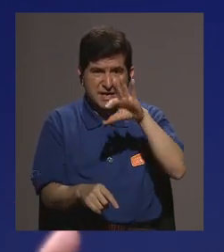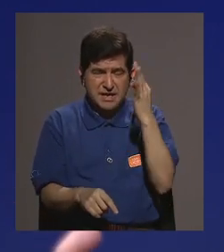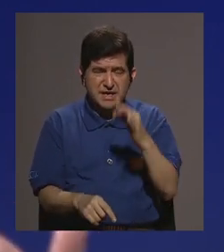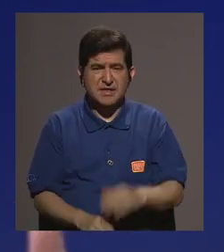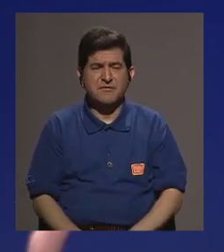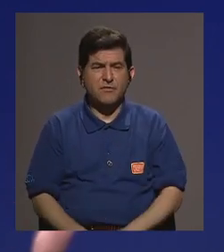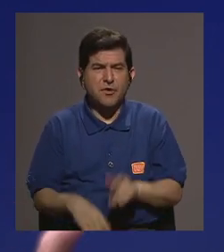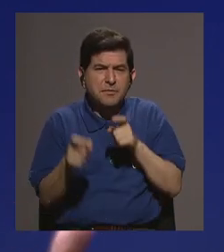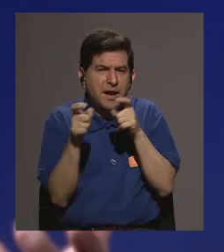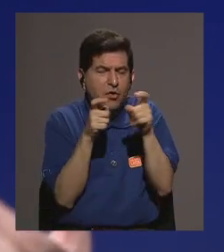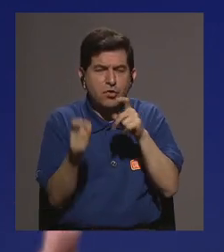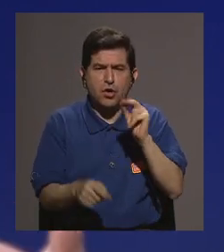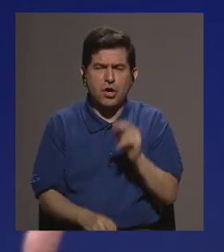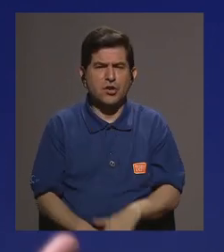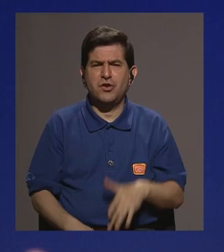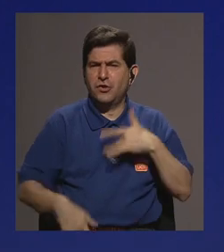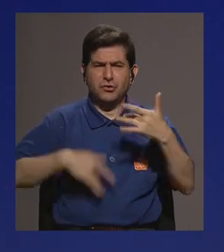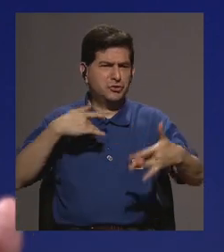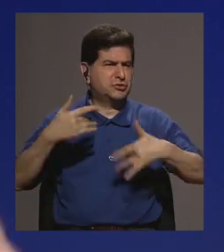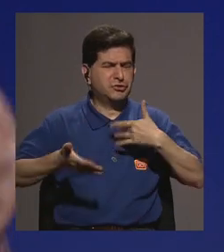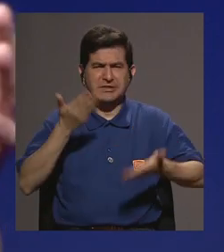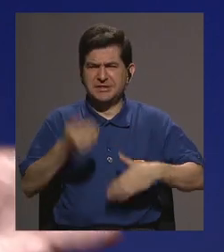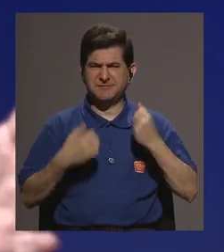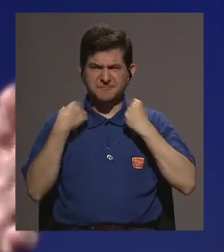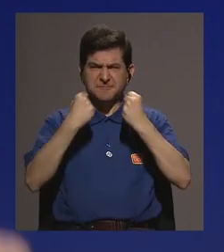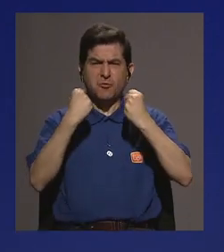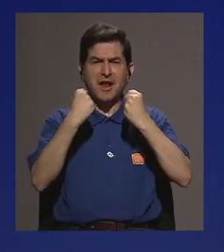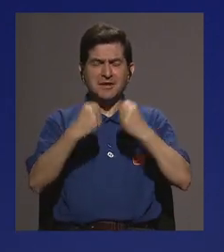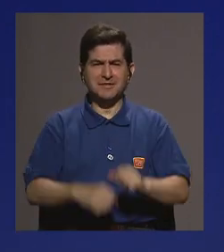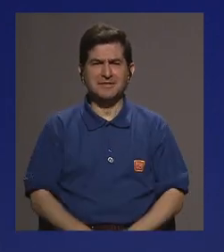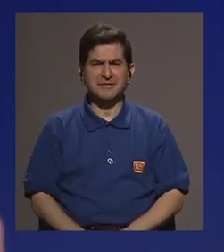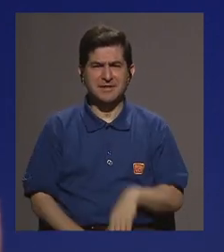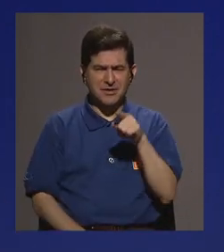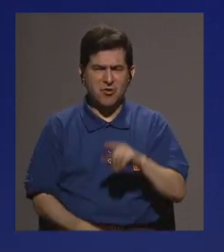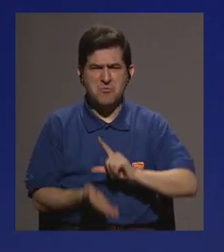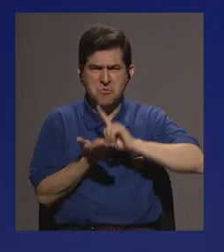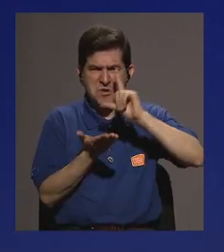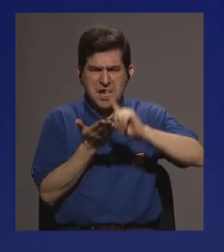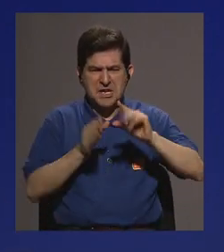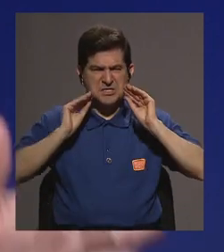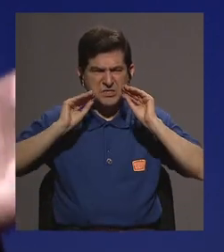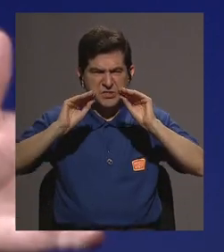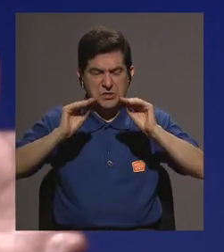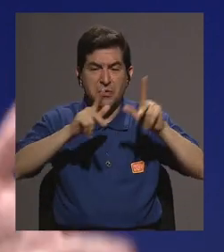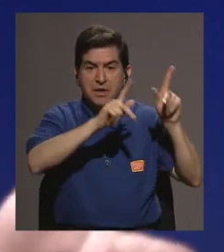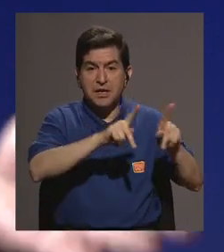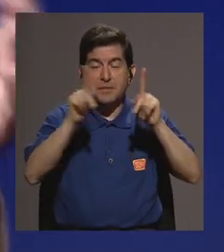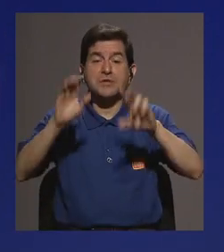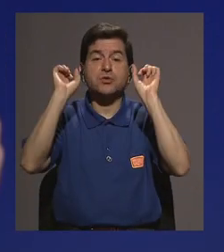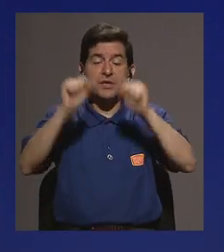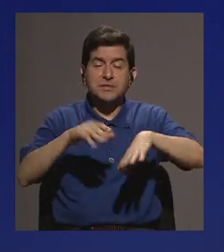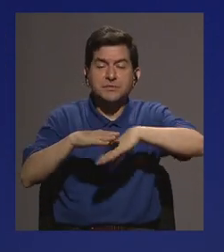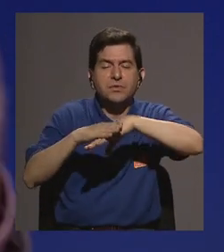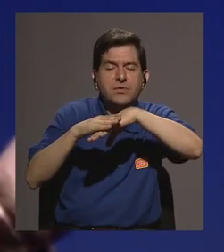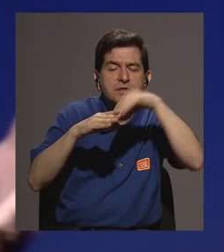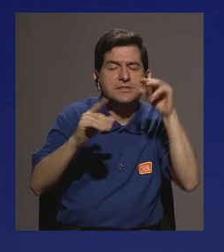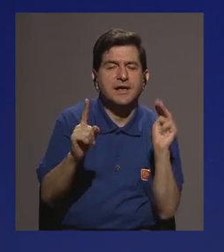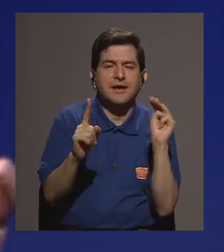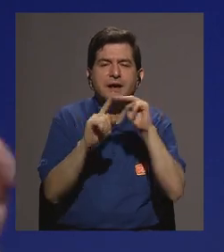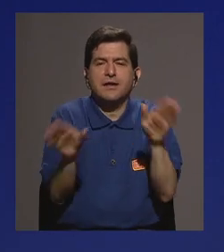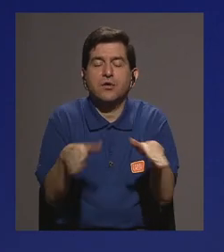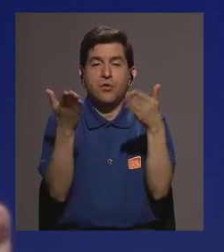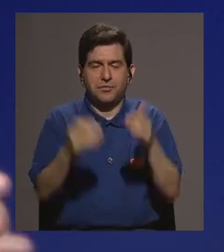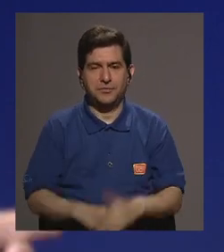ese mensaje llegue de una manera más dosificada y no se sienta como tal tan fuerte tan fuerte tan aleccionador que le deja al público la oportunidad